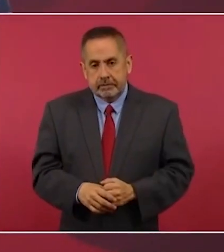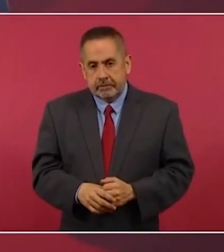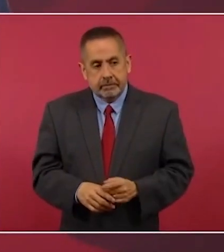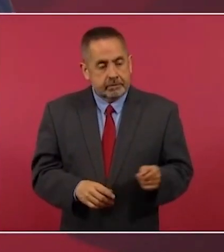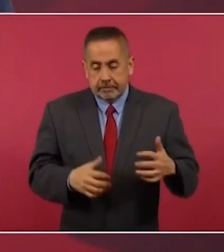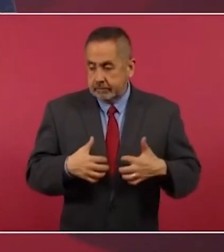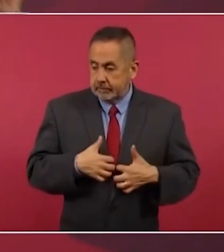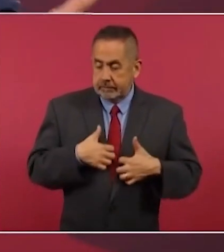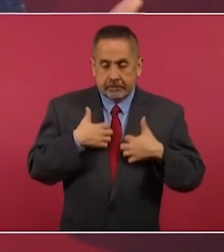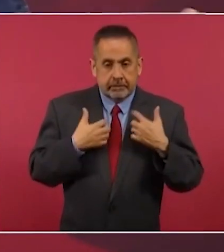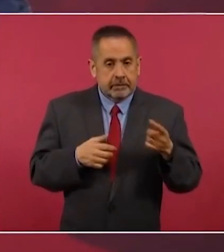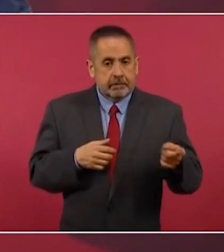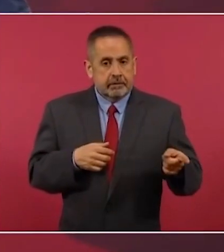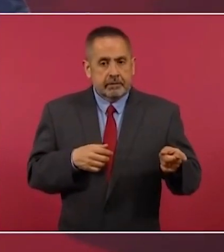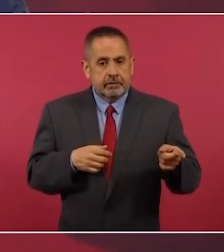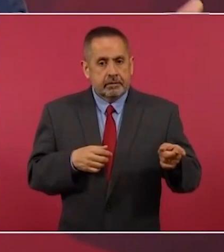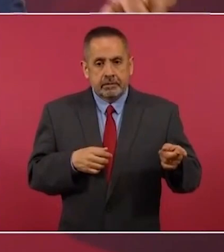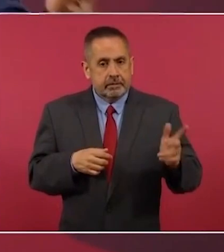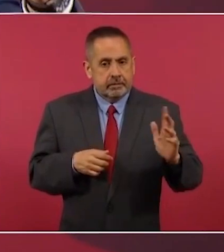los lleva a